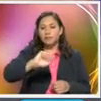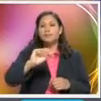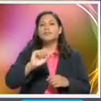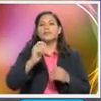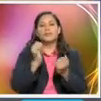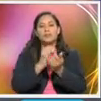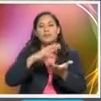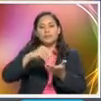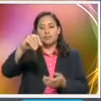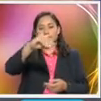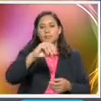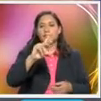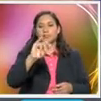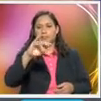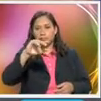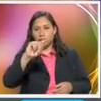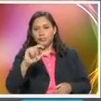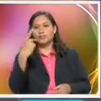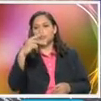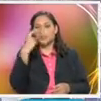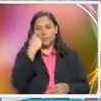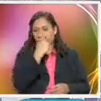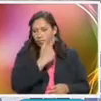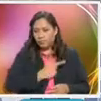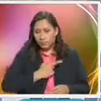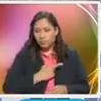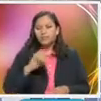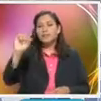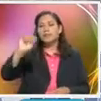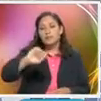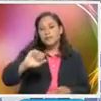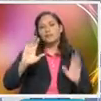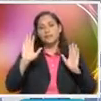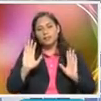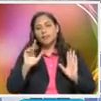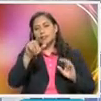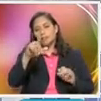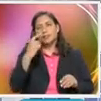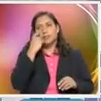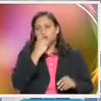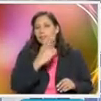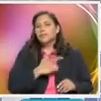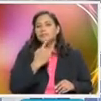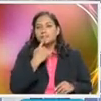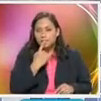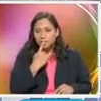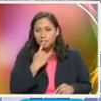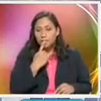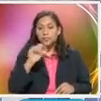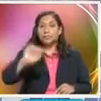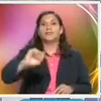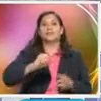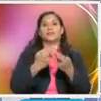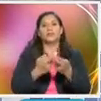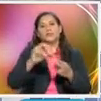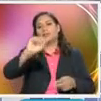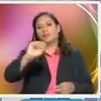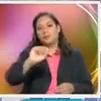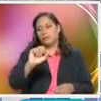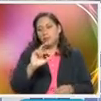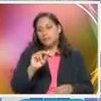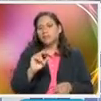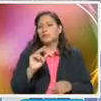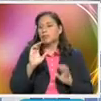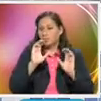pimienta. Como siempre, chef, al gusto. Así es, al gusto. Sí, la sal y pimienta, pues ahí váyanse la poniendo como cada quien quiera. No se pasen, ¿no? De sal, váyanse